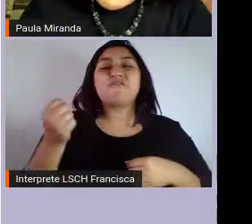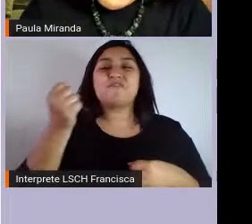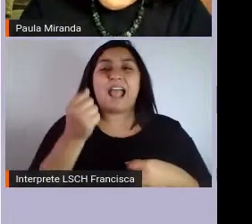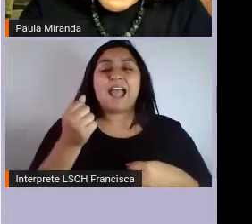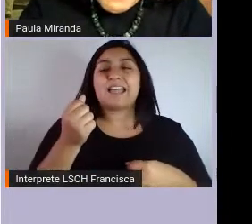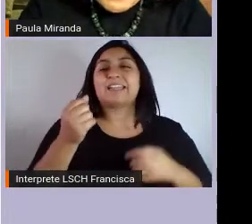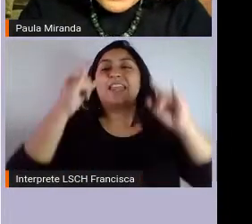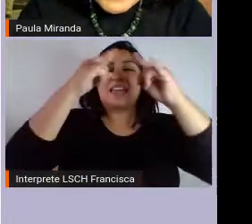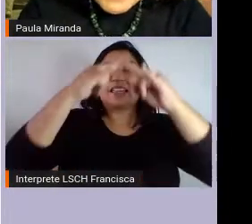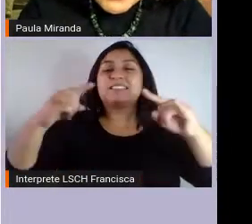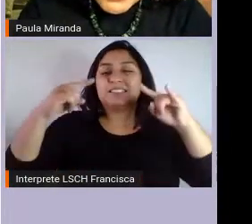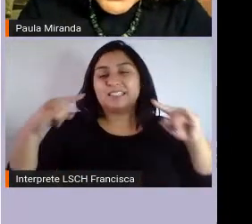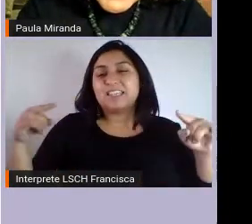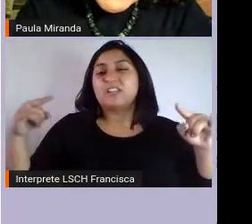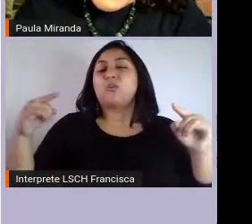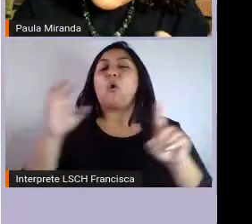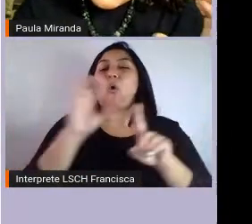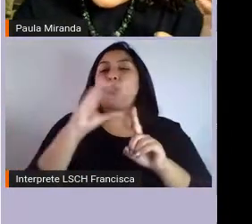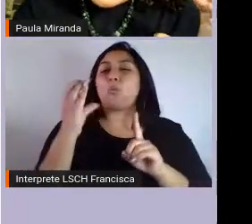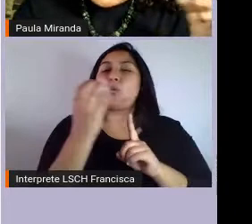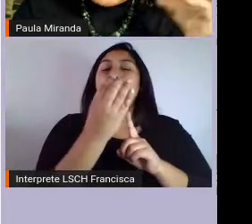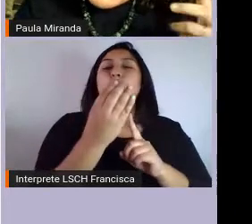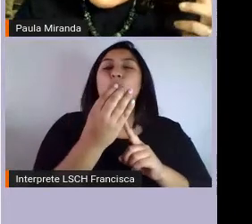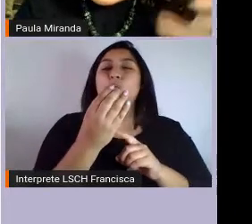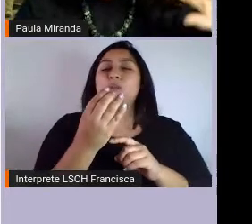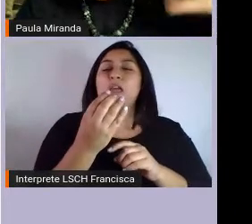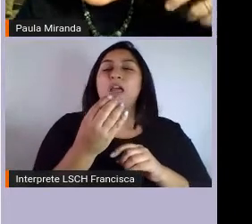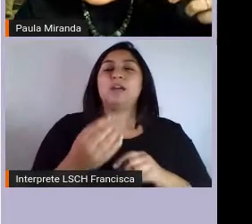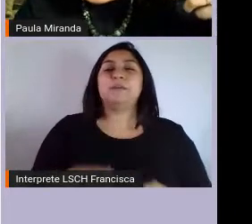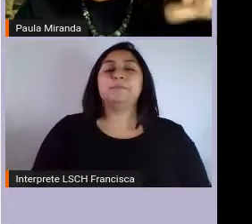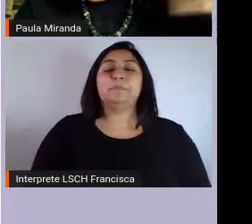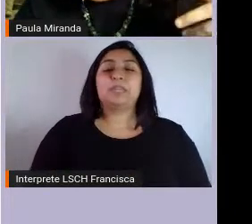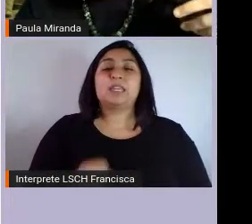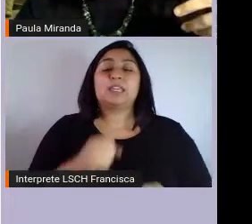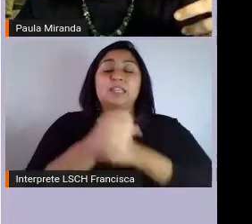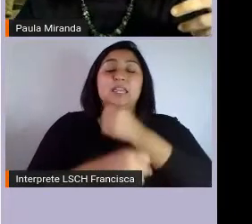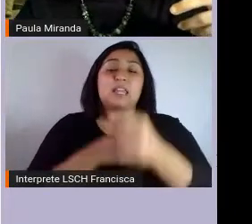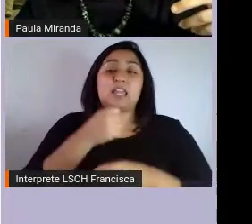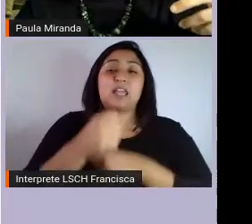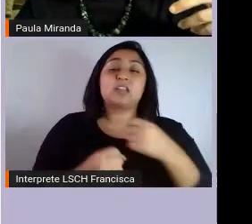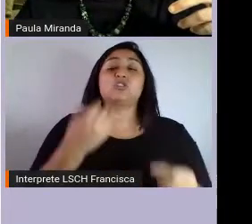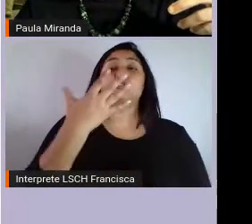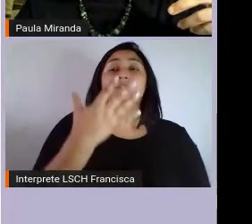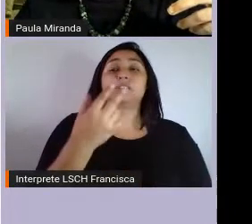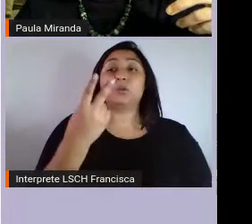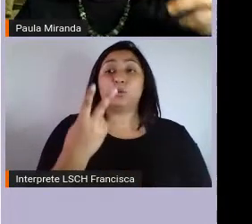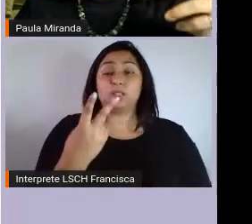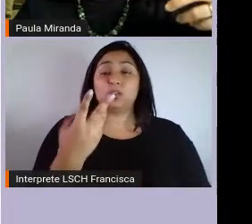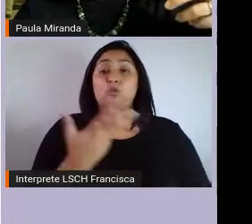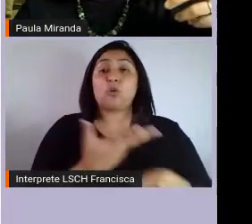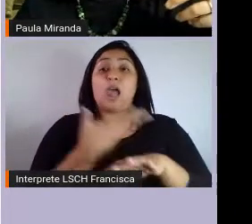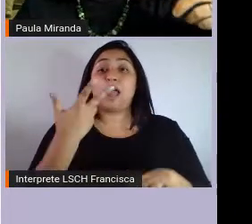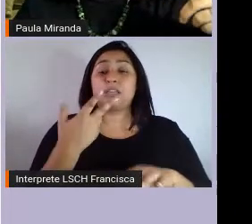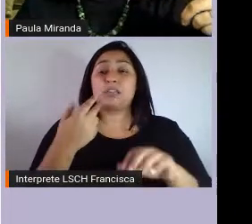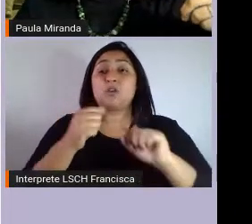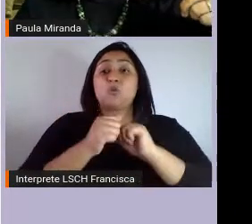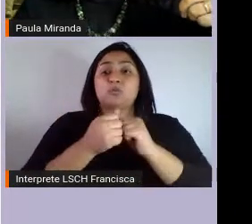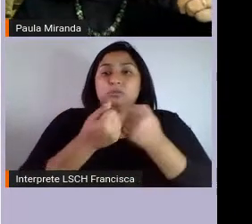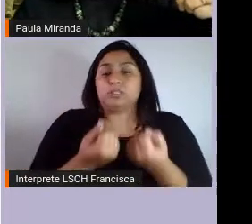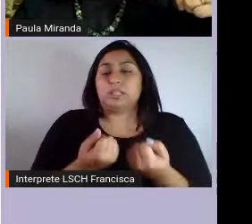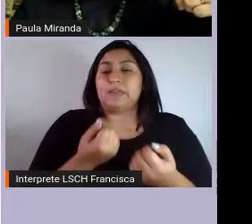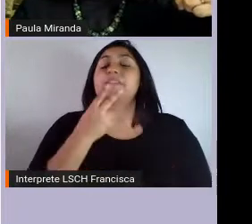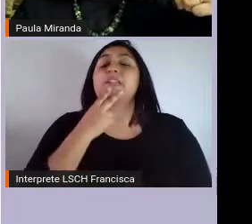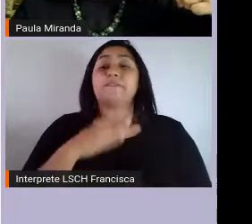tradicional. Y entonces, el año 52 hace un clic, hay un quiebre en la vida y en el desarrollo de